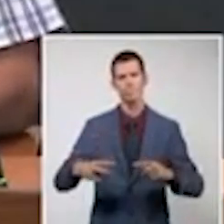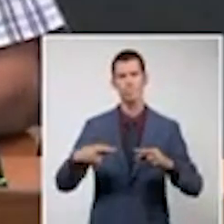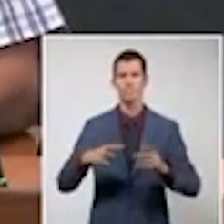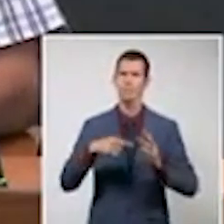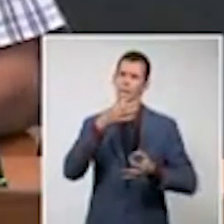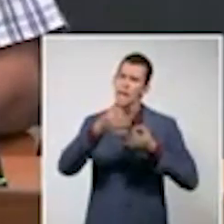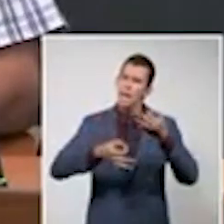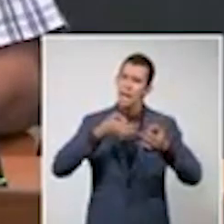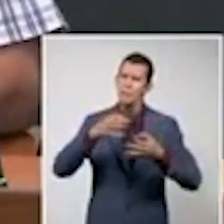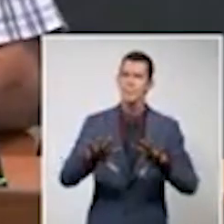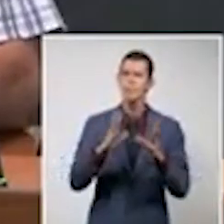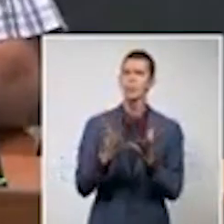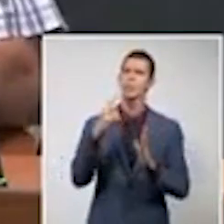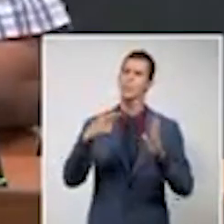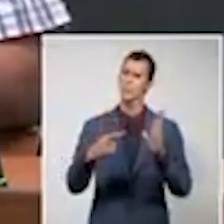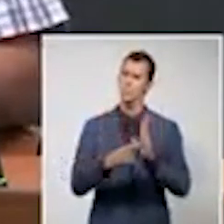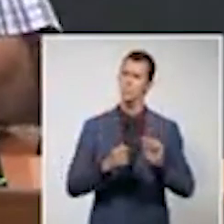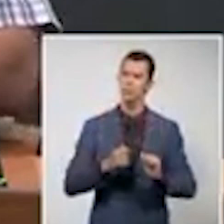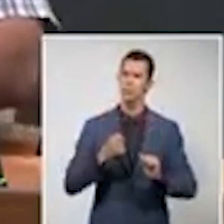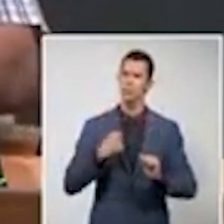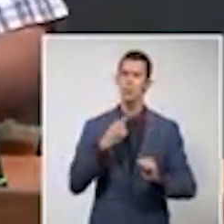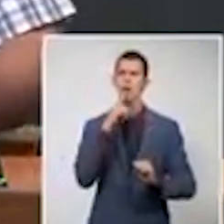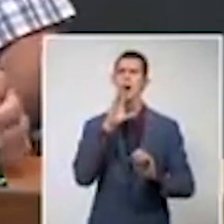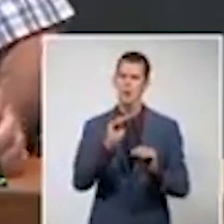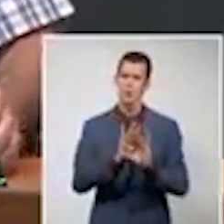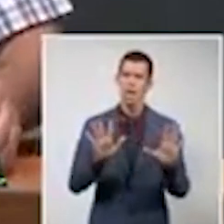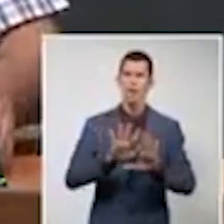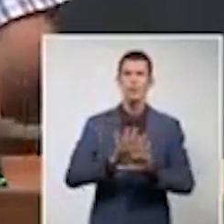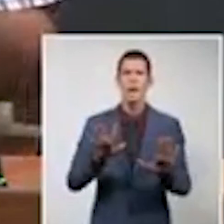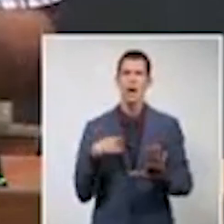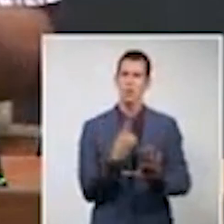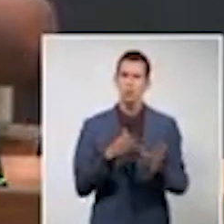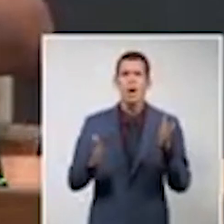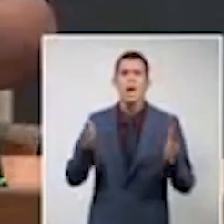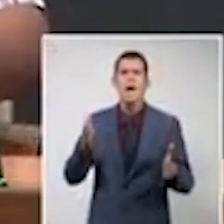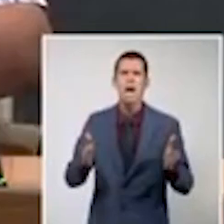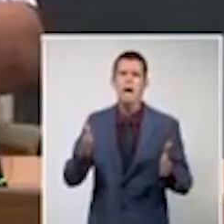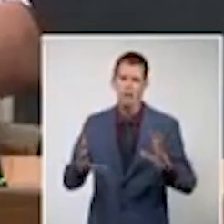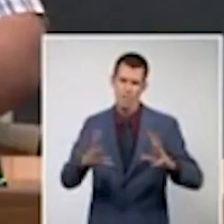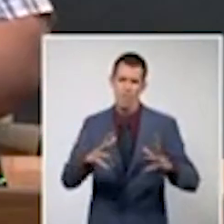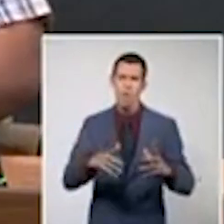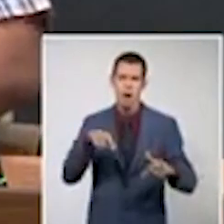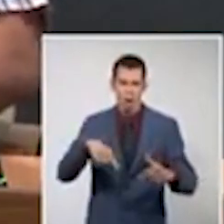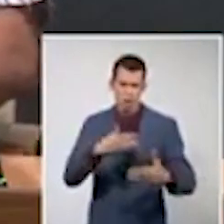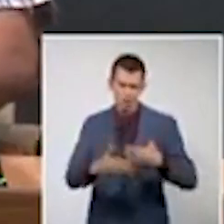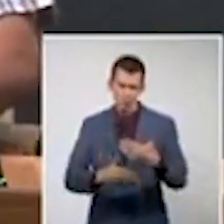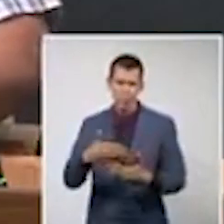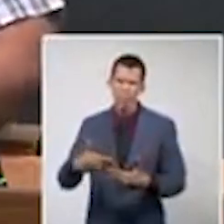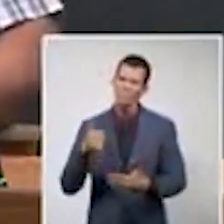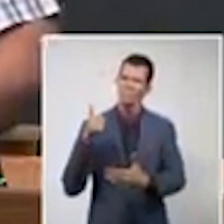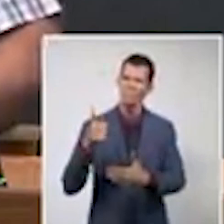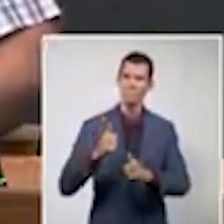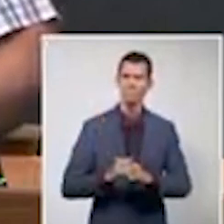es decir estamos en una etapa donde estamos a punto de dar el golpe final de enfrentamiento a la pandemia